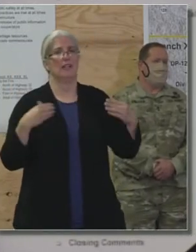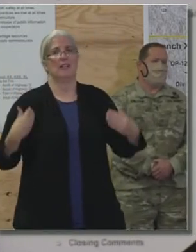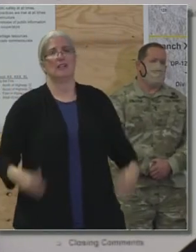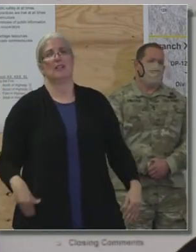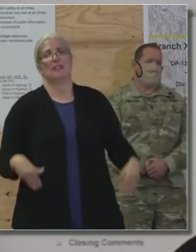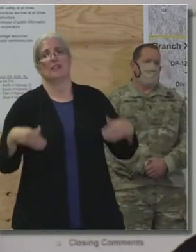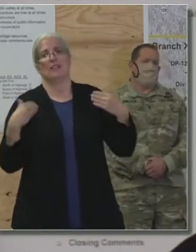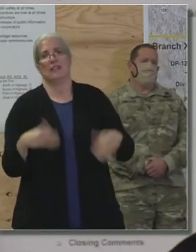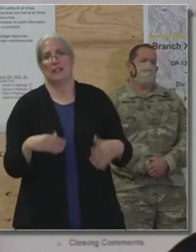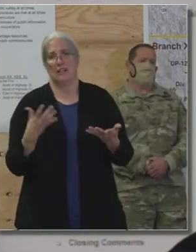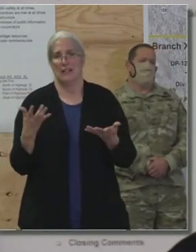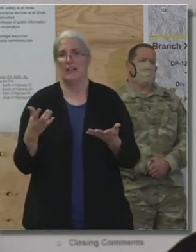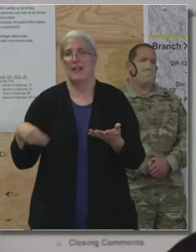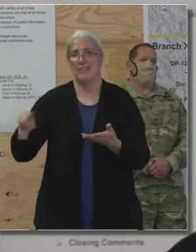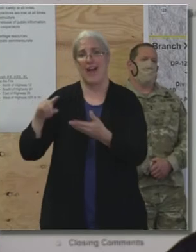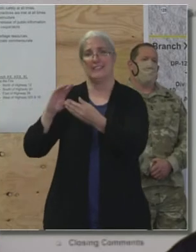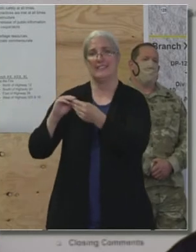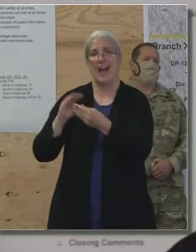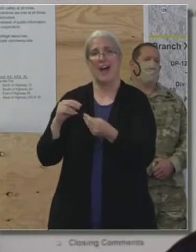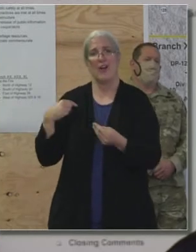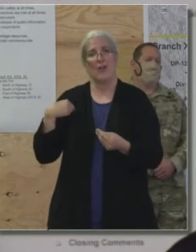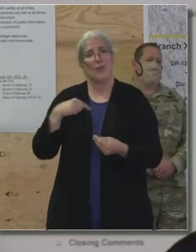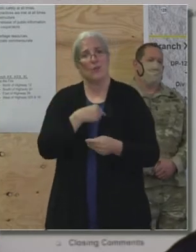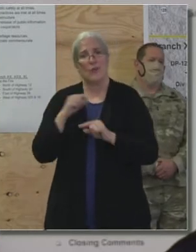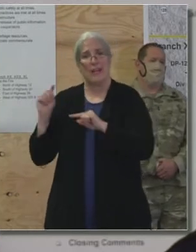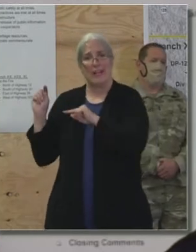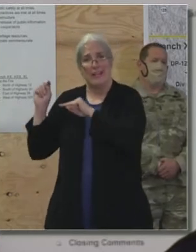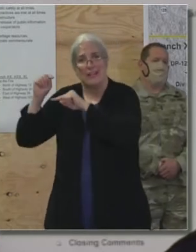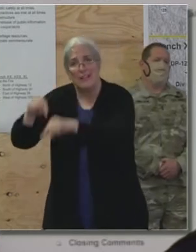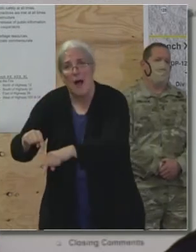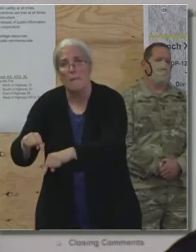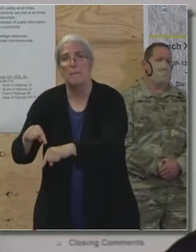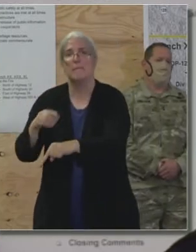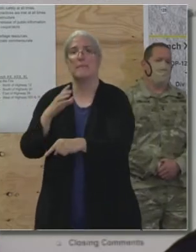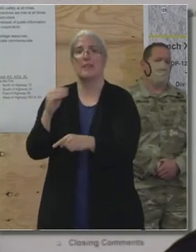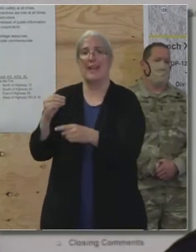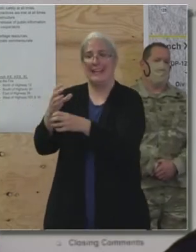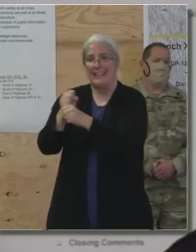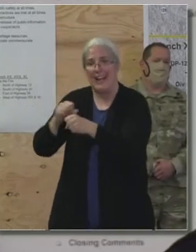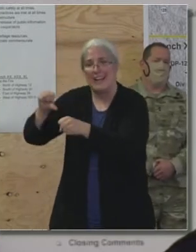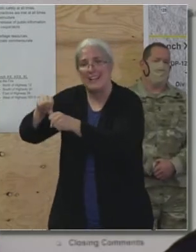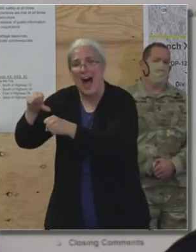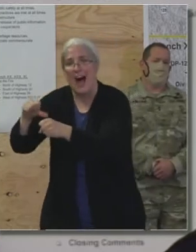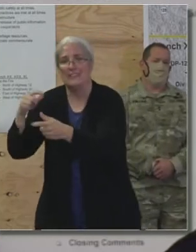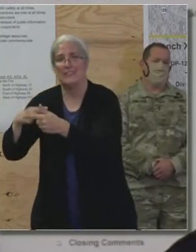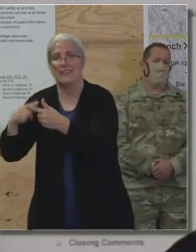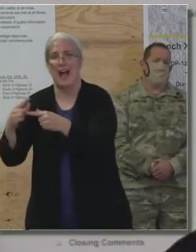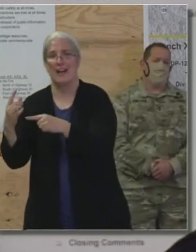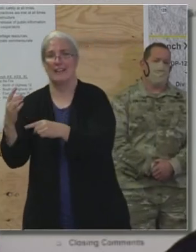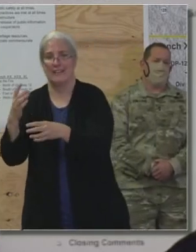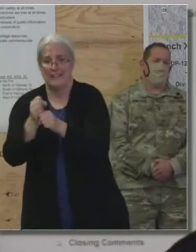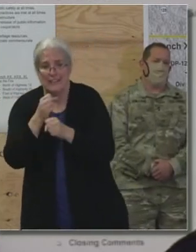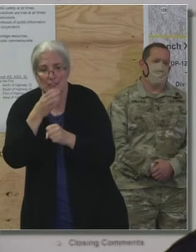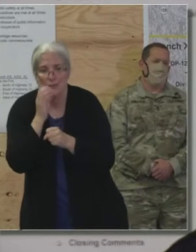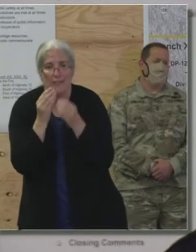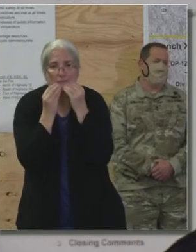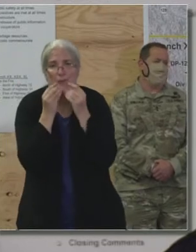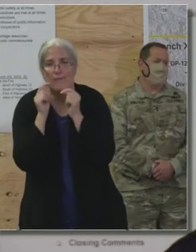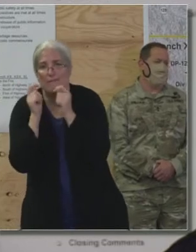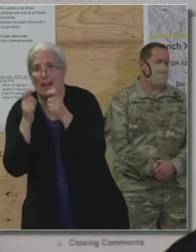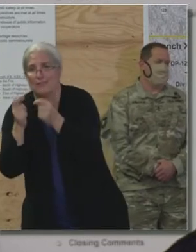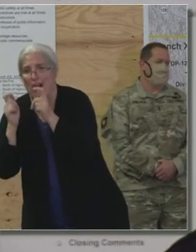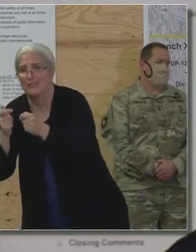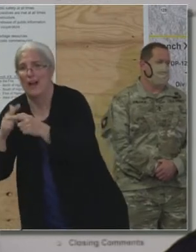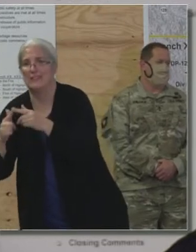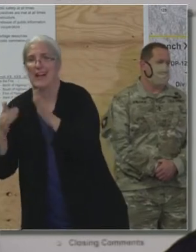estamos aquí por una parada rápida cargar un poco de gas y algo de agua